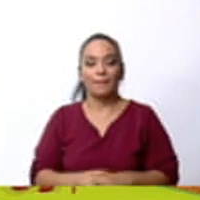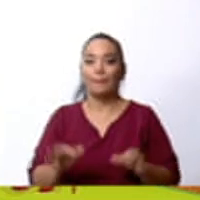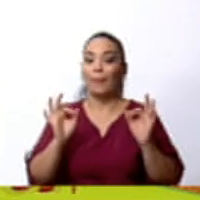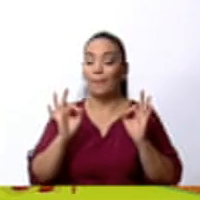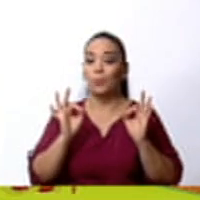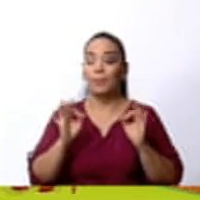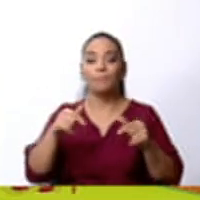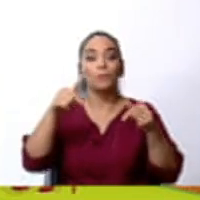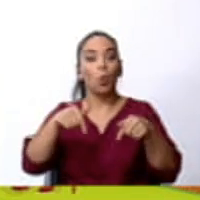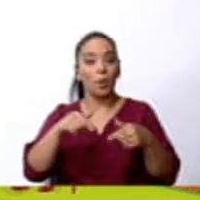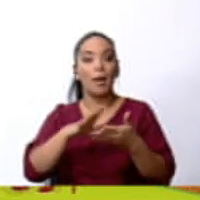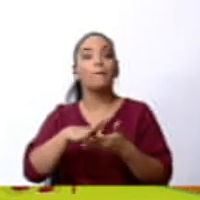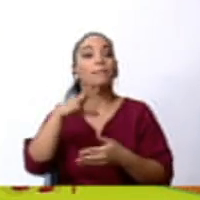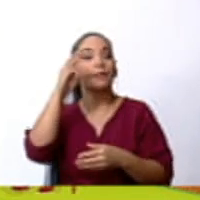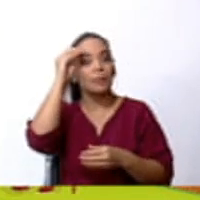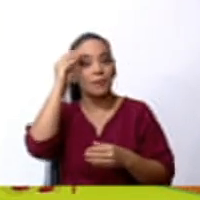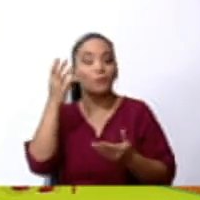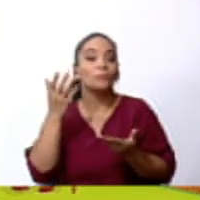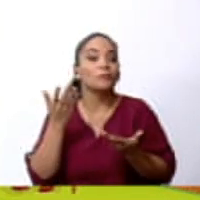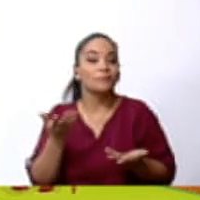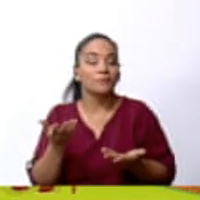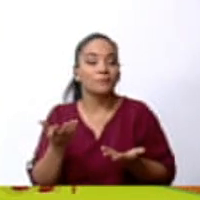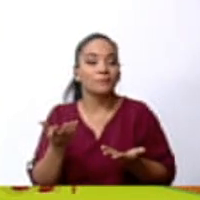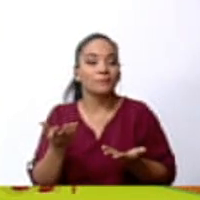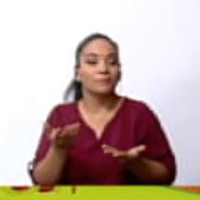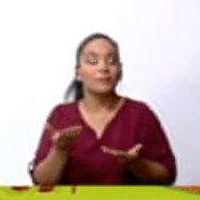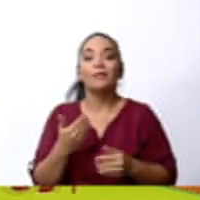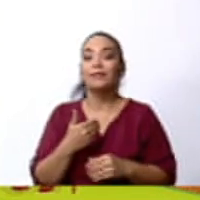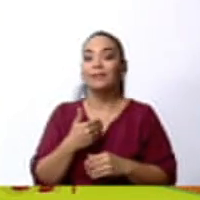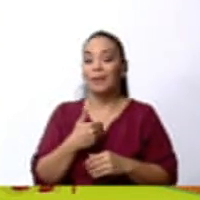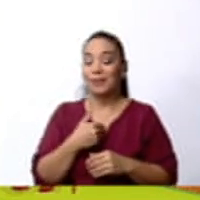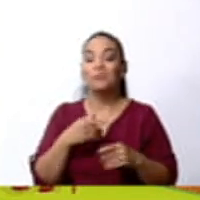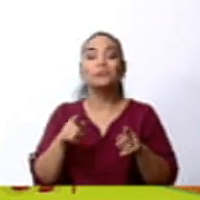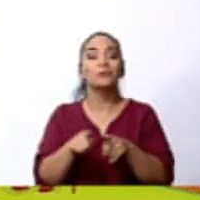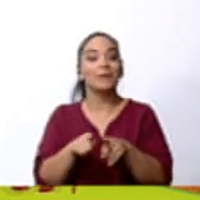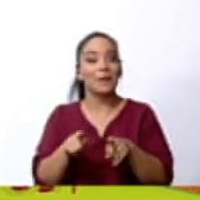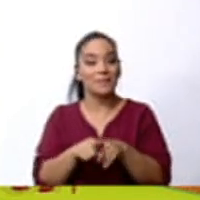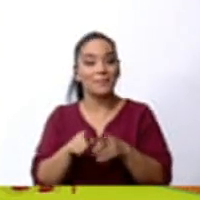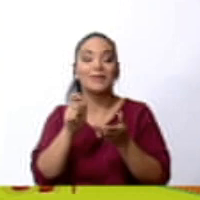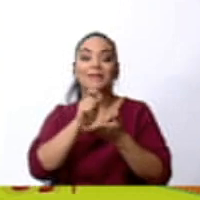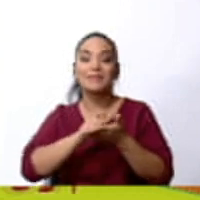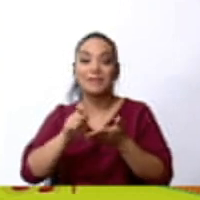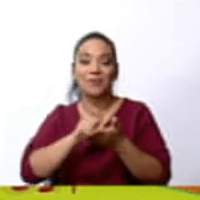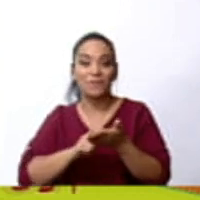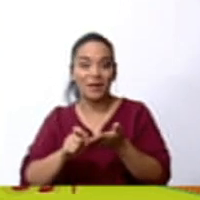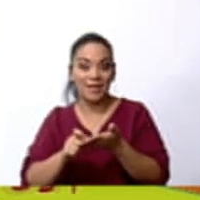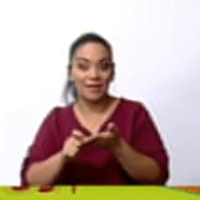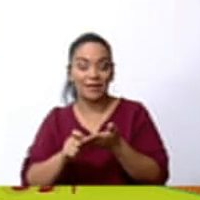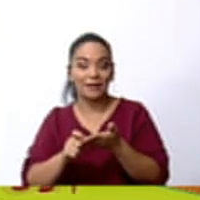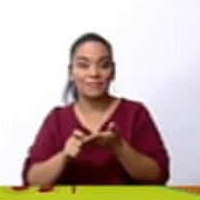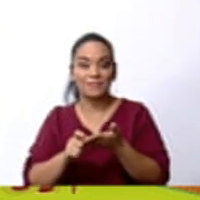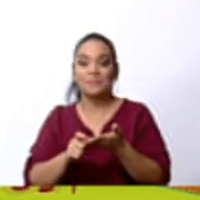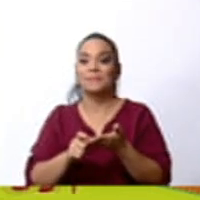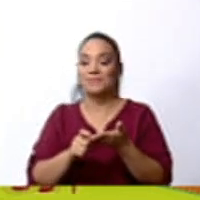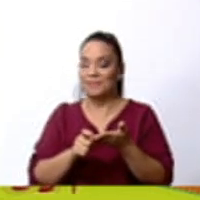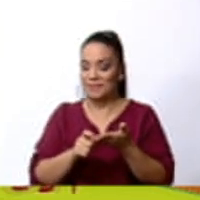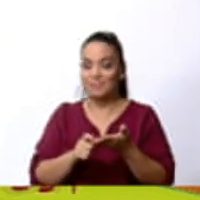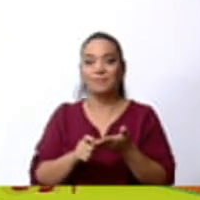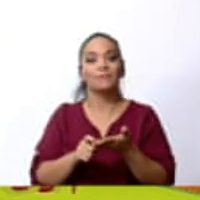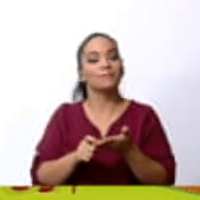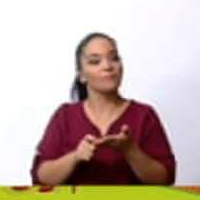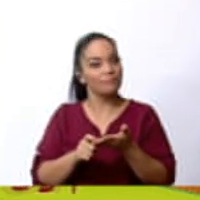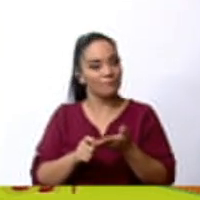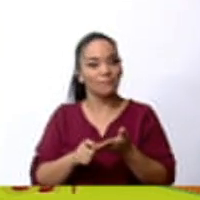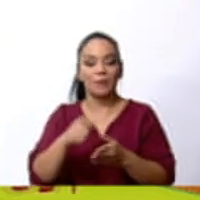y hoy aprendimos a que tenemos que también escribir y dejar los espacios al escribir con la